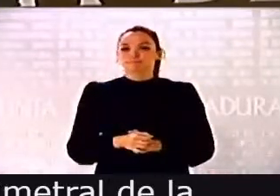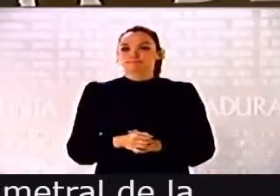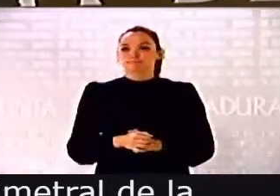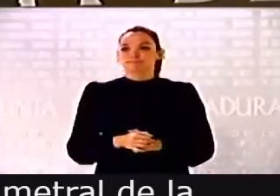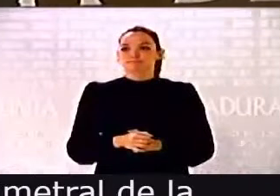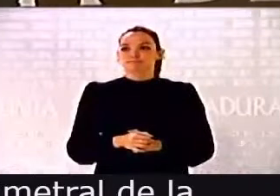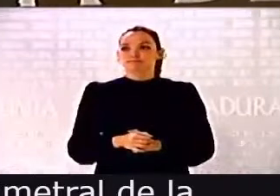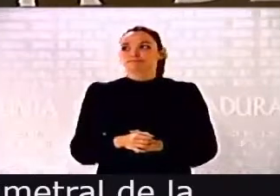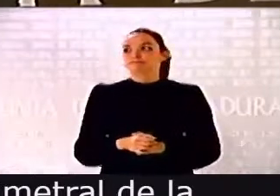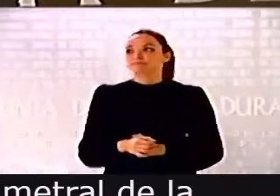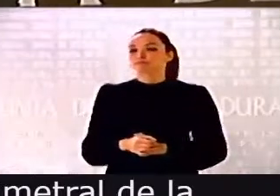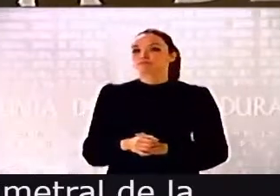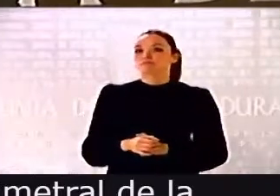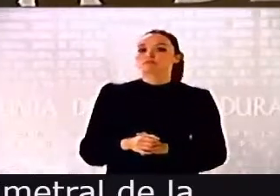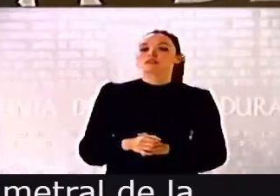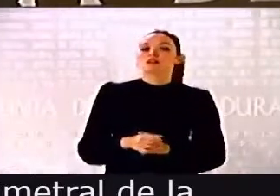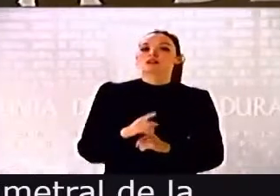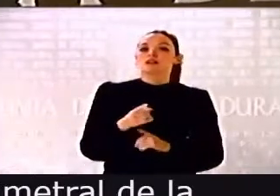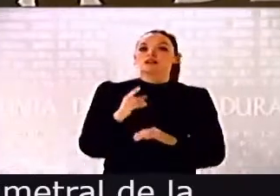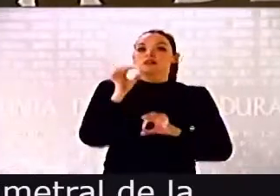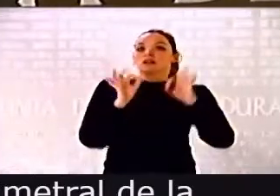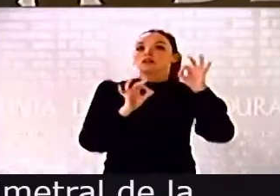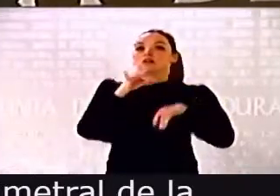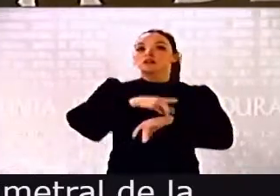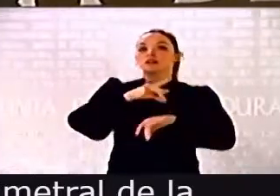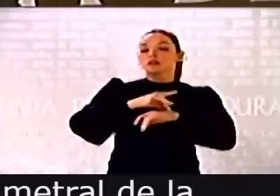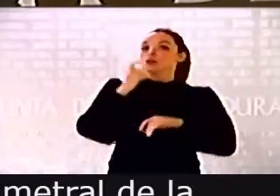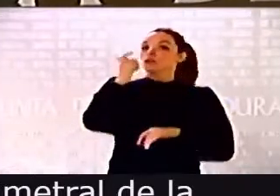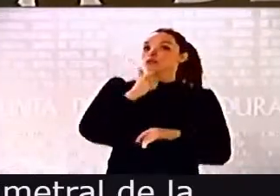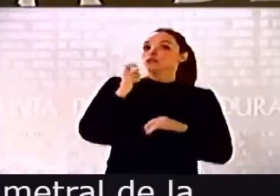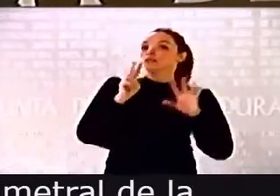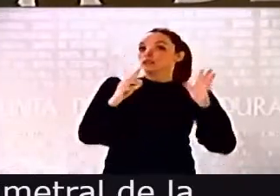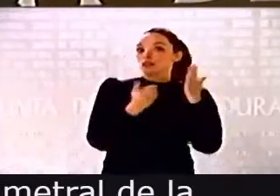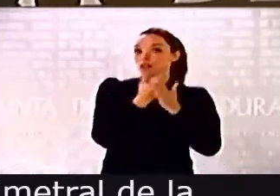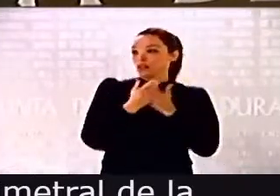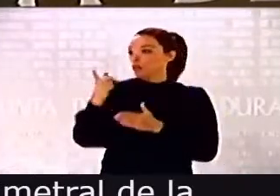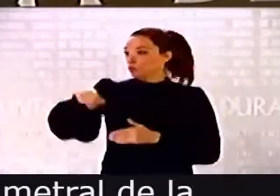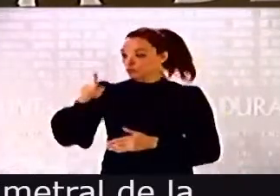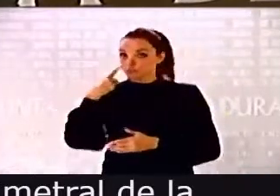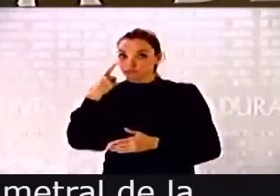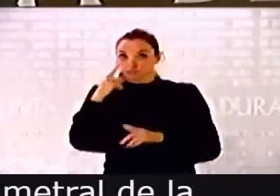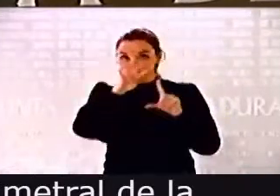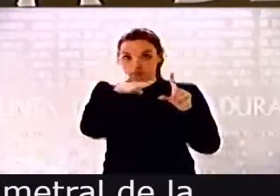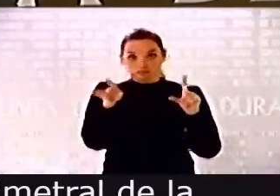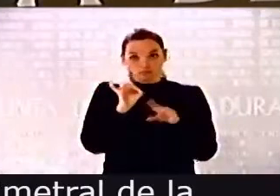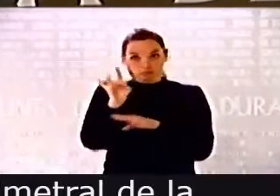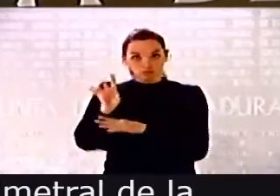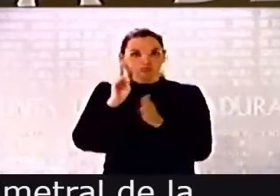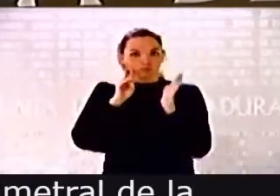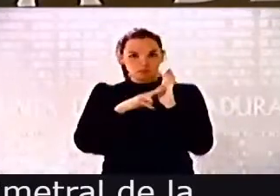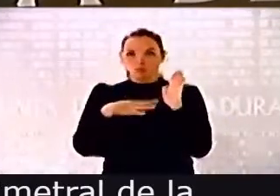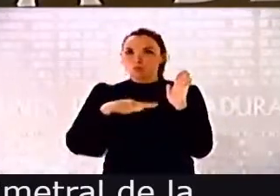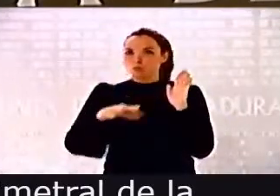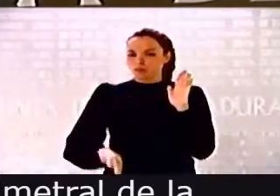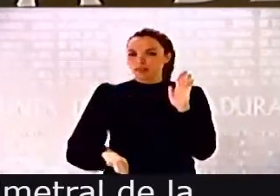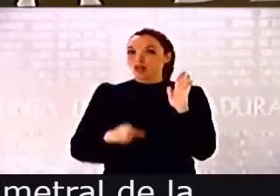tiene una incidencia acumulada a los 7 días, como ustedes pueden comprobar en la tabla que les he facilitado,